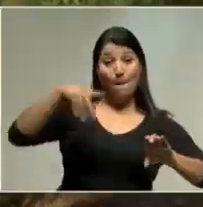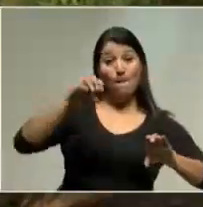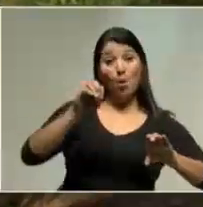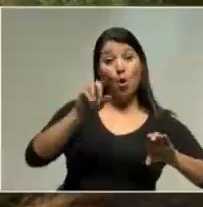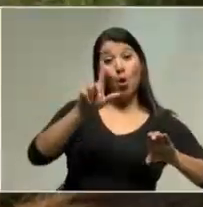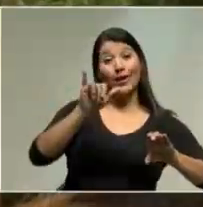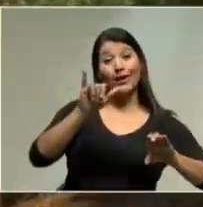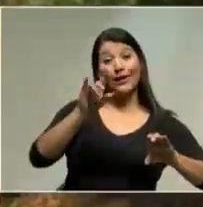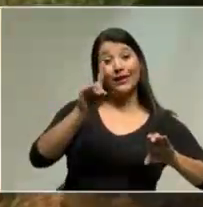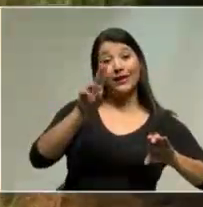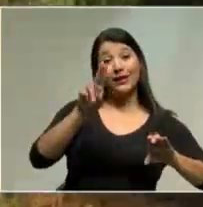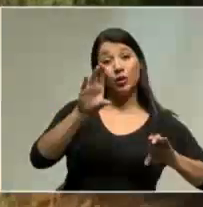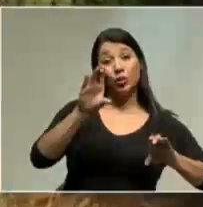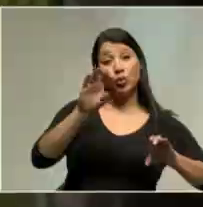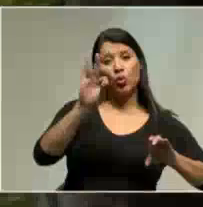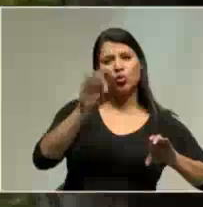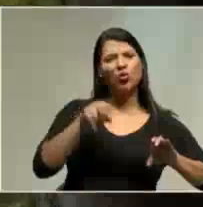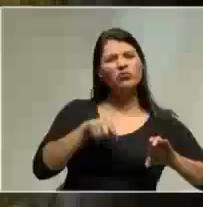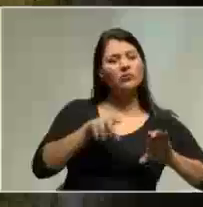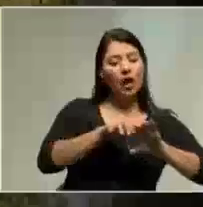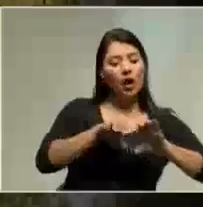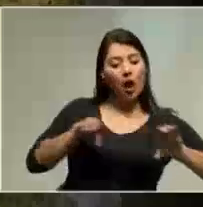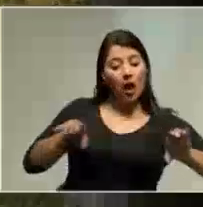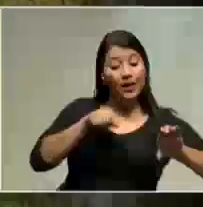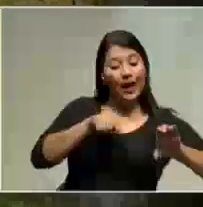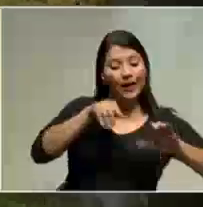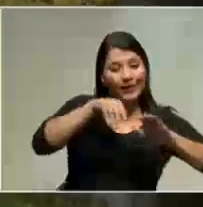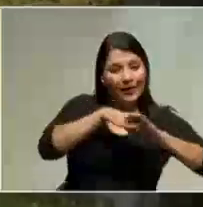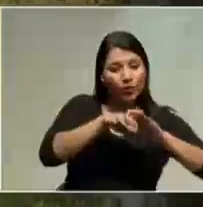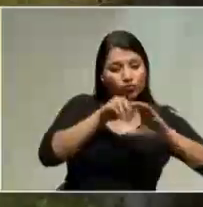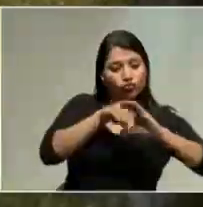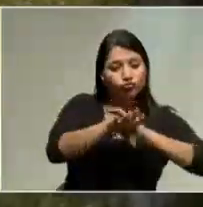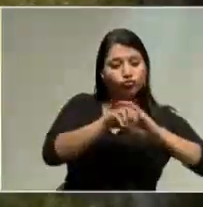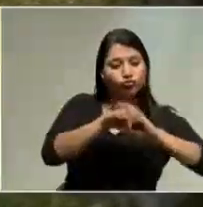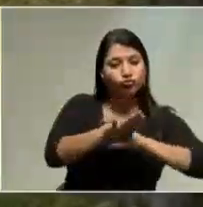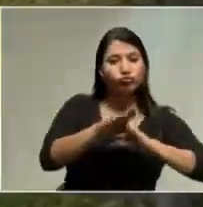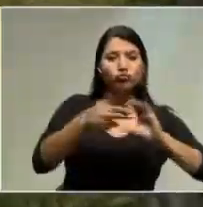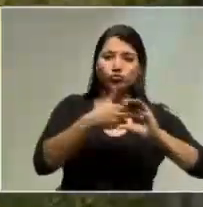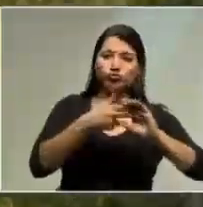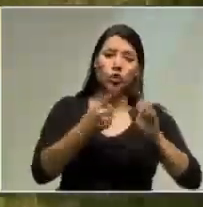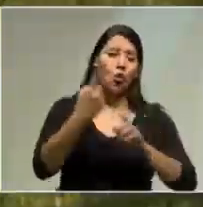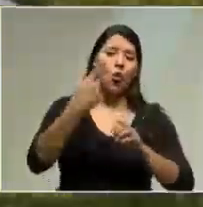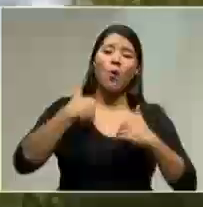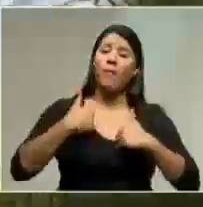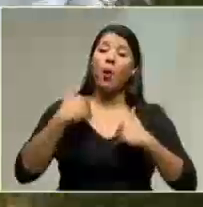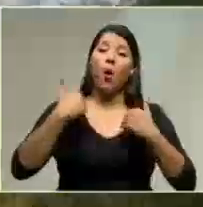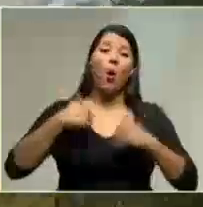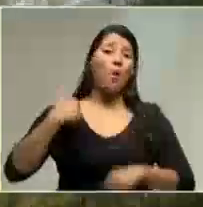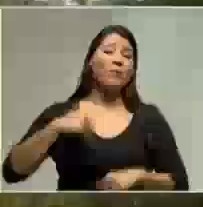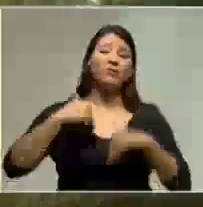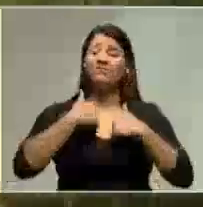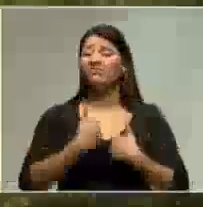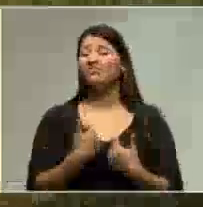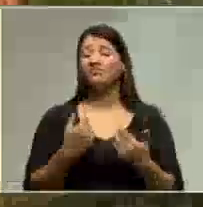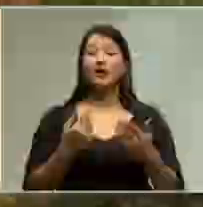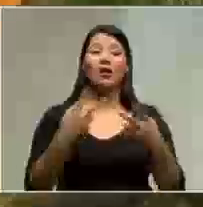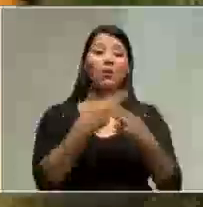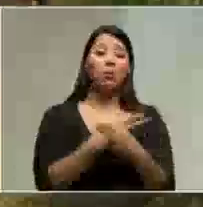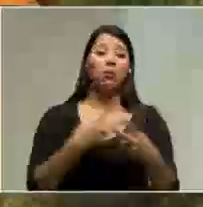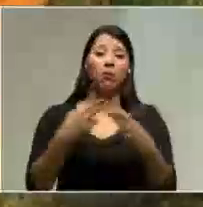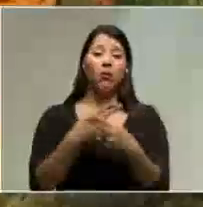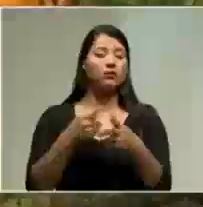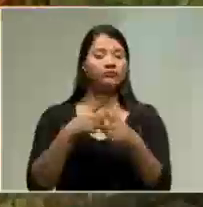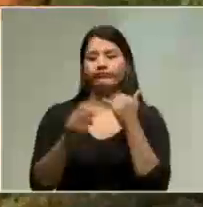vecino de Siquirres acudió a la Sala Constitucional para pedir que Recope garantice la seguridad de esas tuberías. Los magistrados